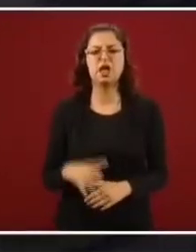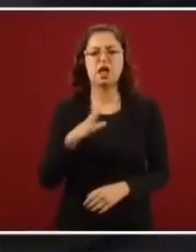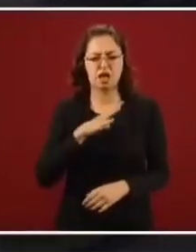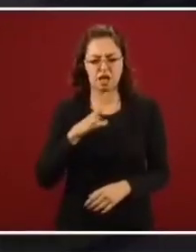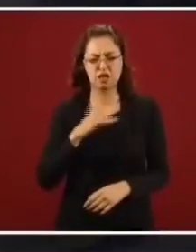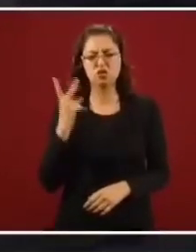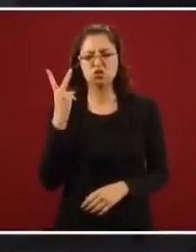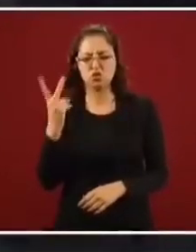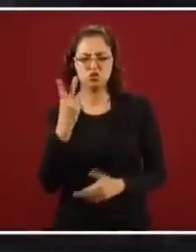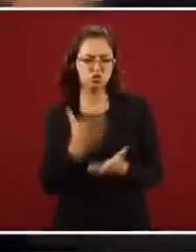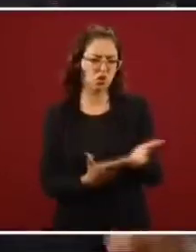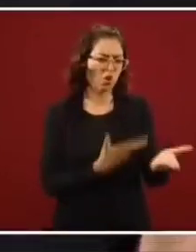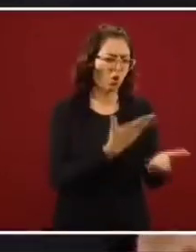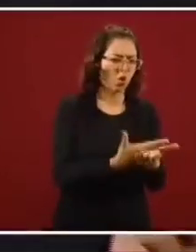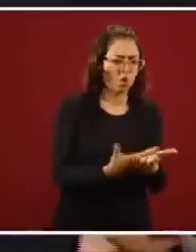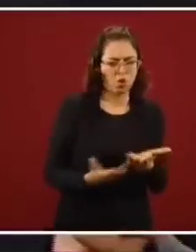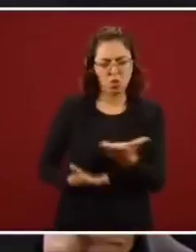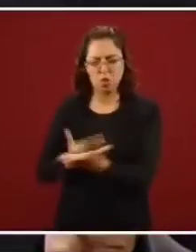ofrecimientos. O sea,